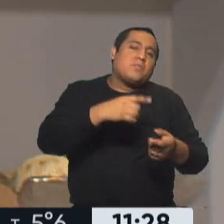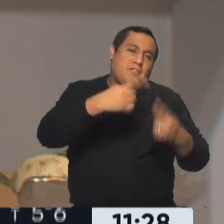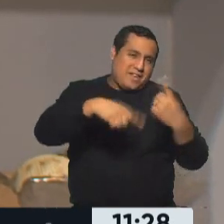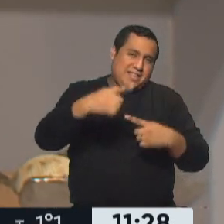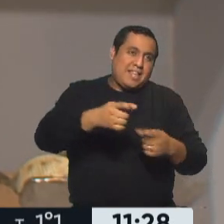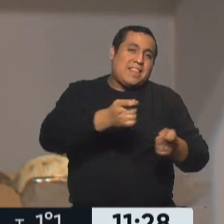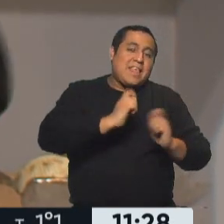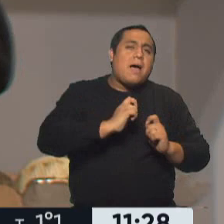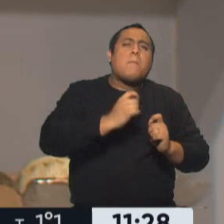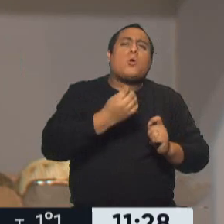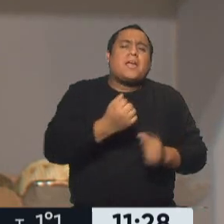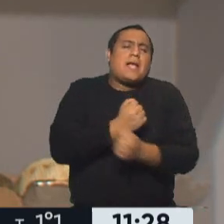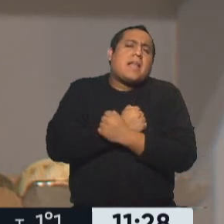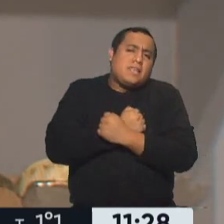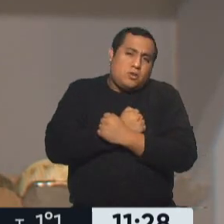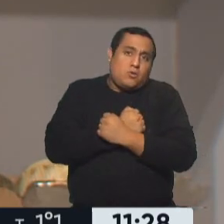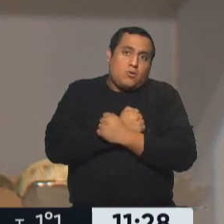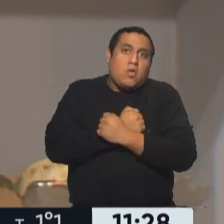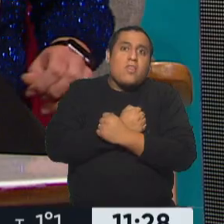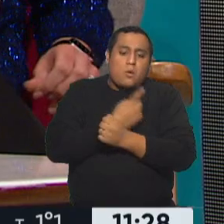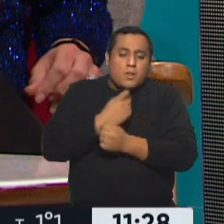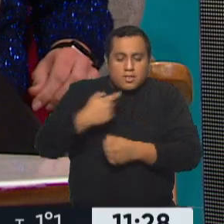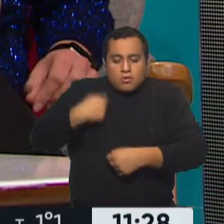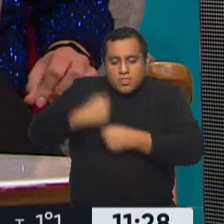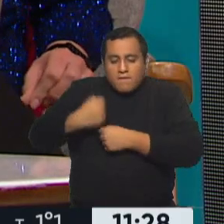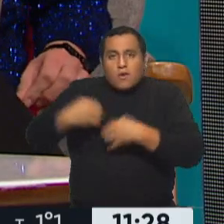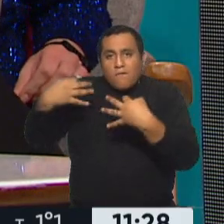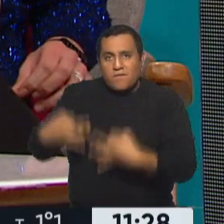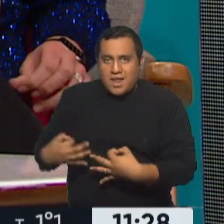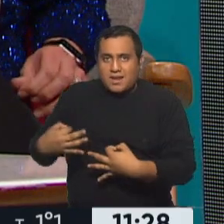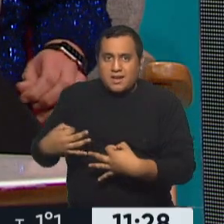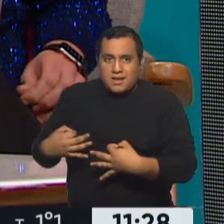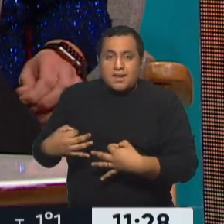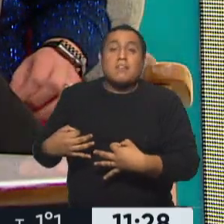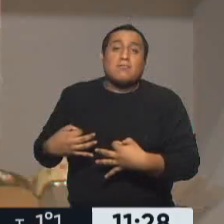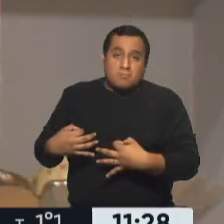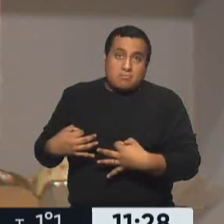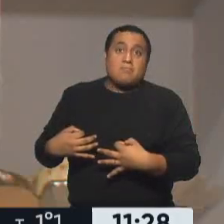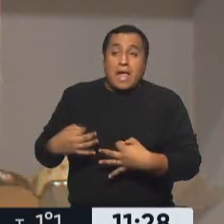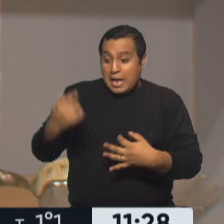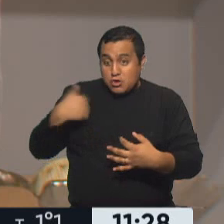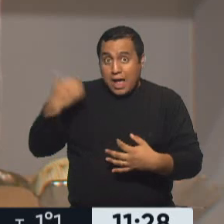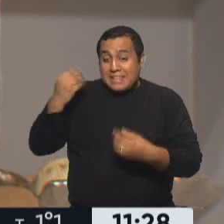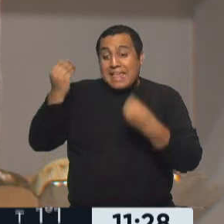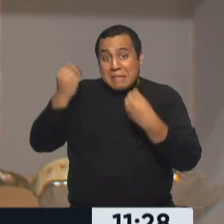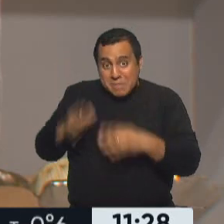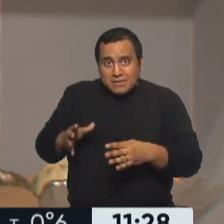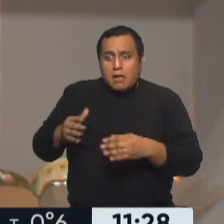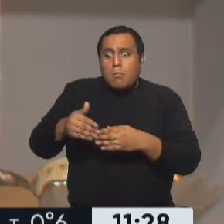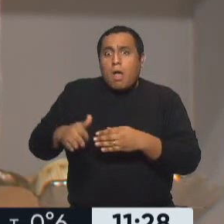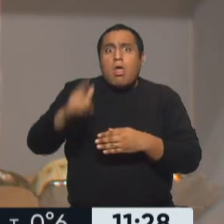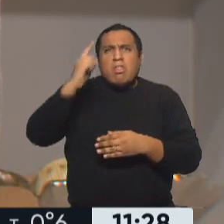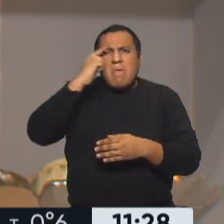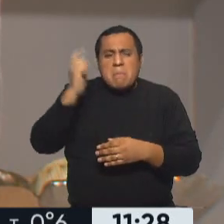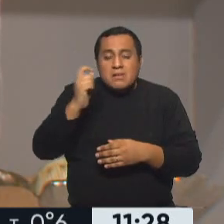Lo tomo como un cariño, como una demostración de que vas por el buen camino. Eso, ¿no? Sí. Entonces es me una pasó luz verde. Esto. Claro, cuando yo empecé, a los 10 meses, 11